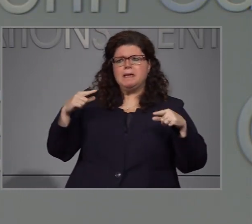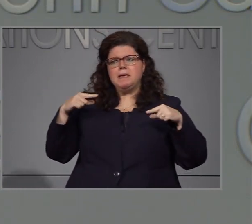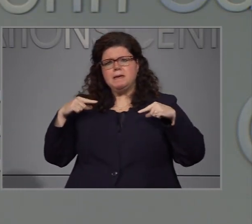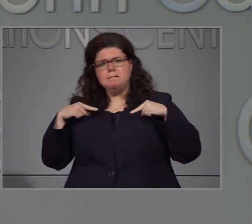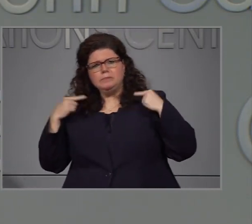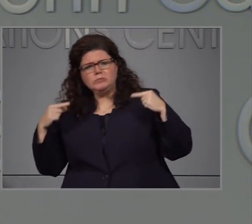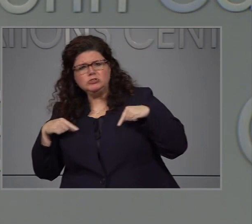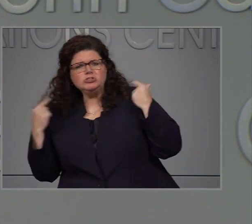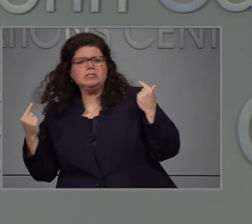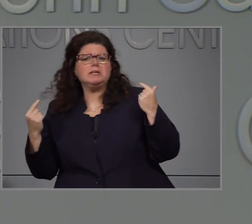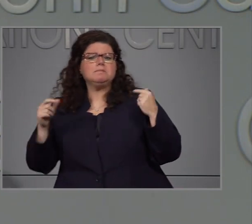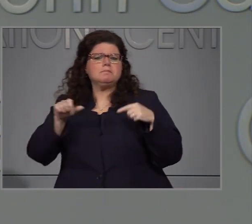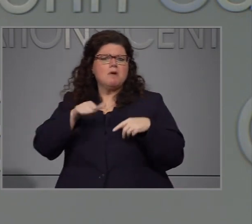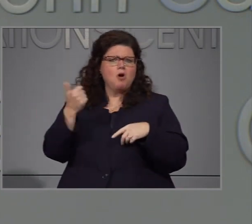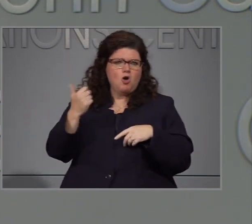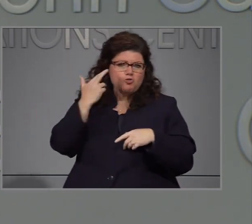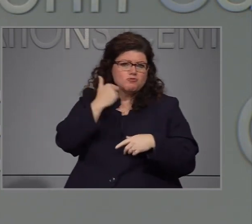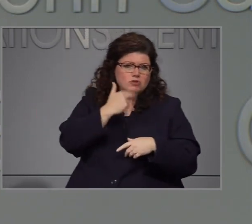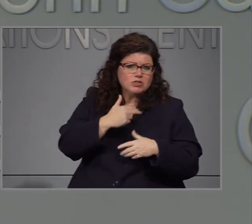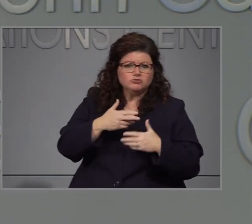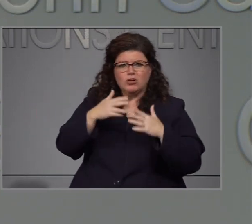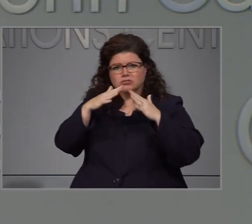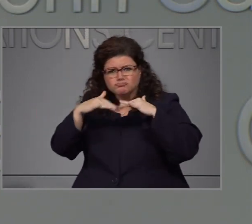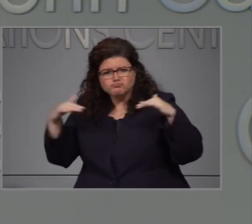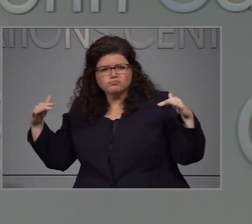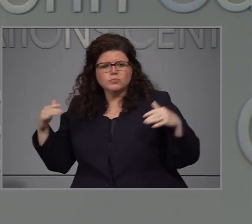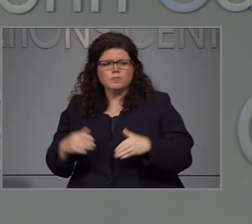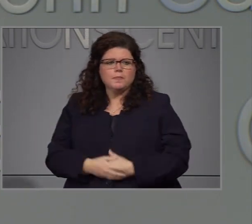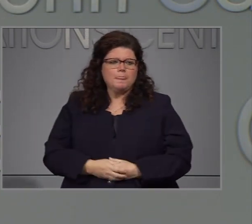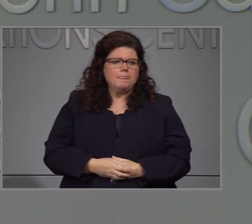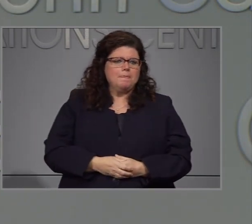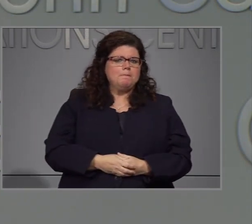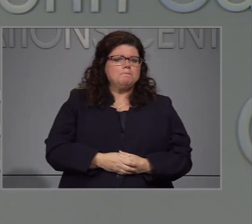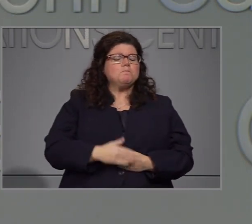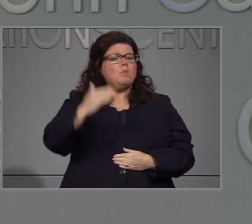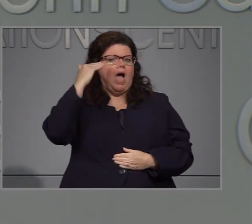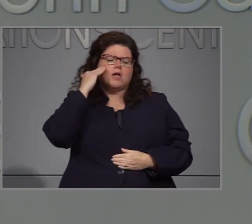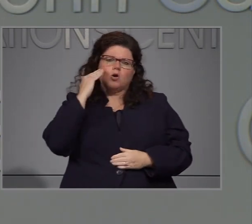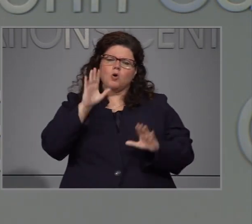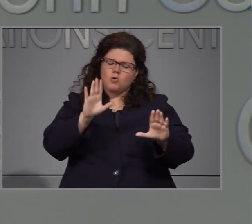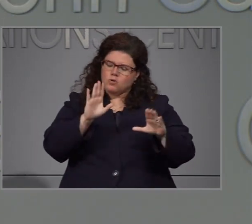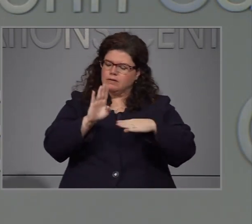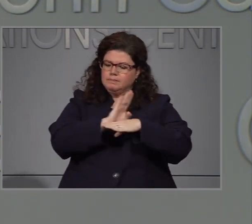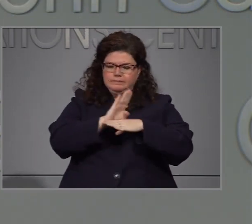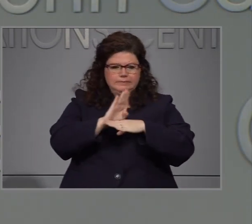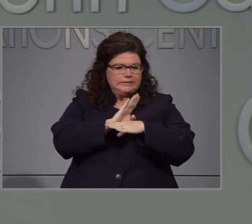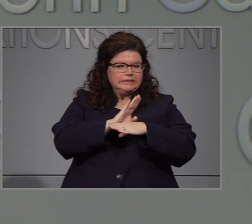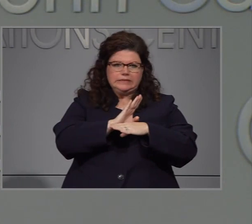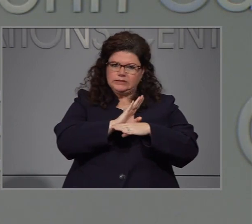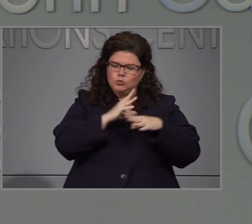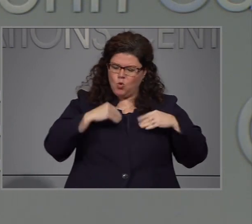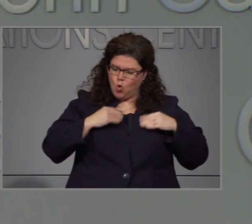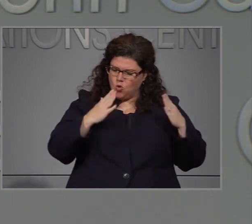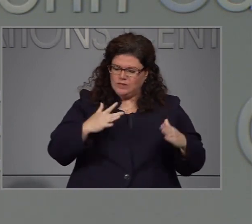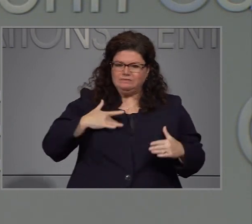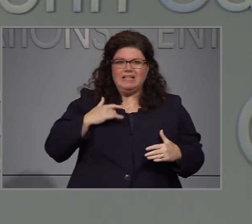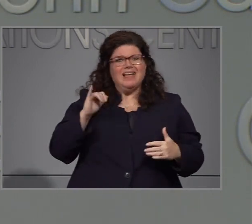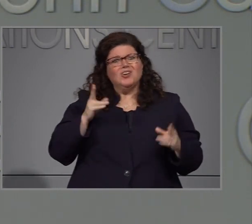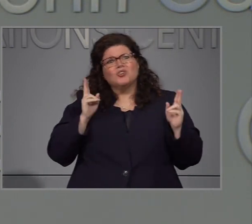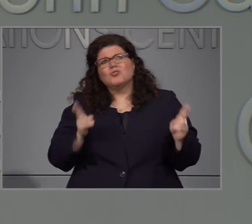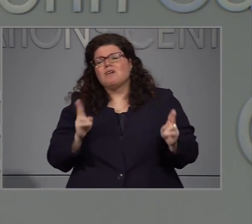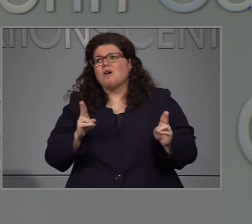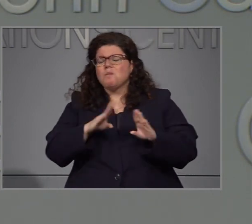restricciones, parques infantiles y también gimnasios el 17 de julio, 3 semanas a partir del viernes. Yo sé